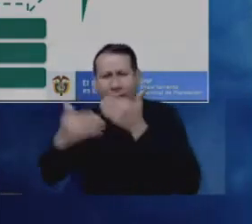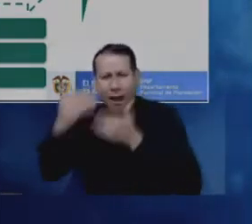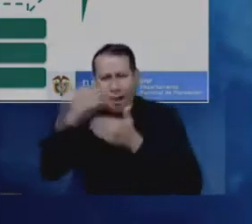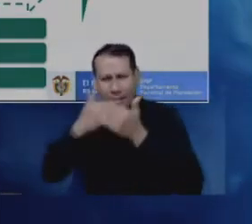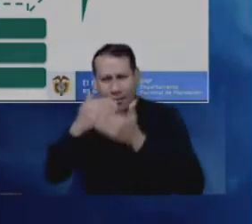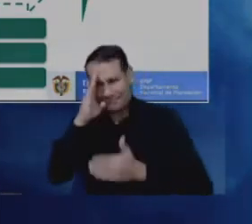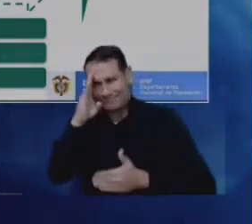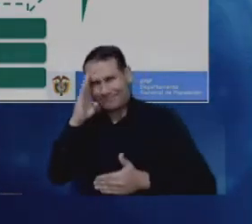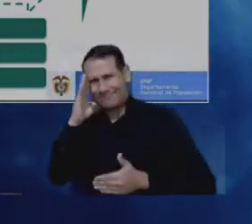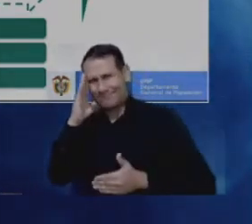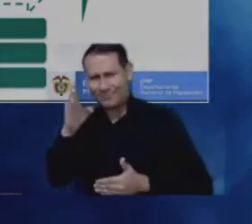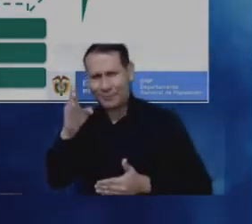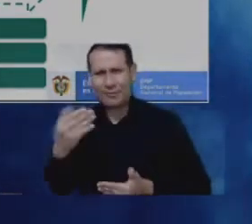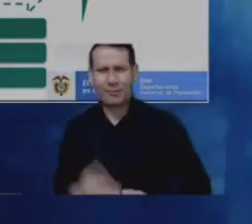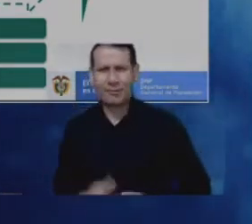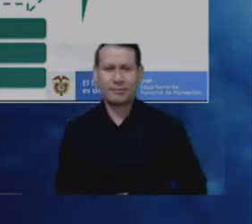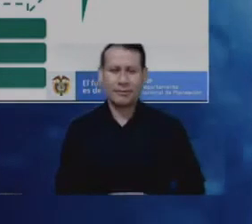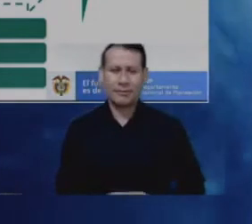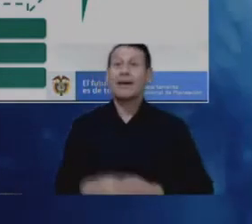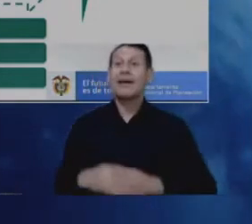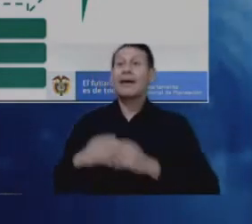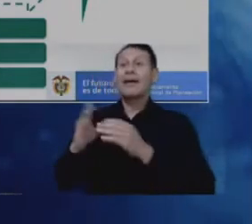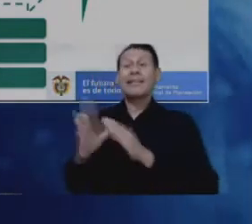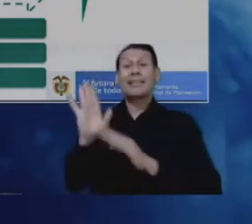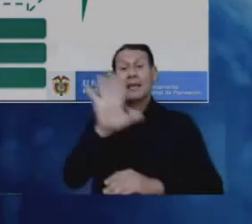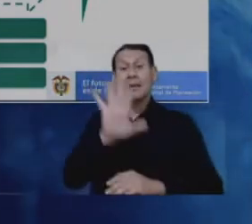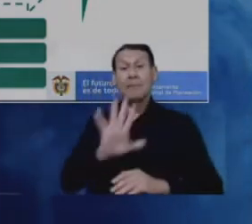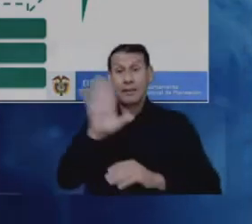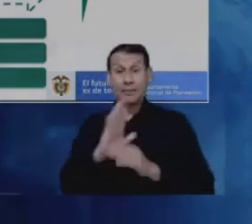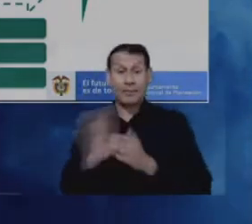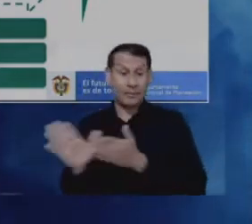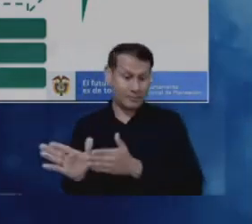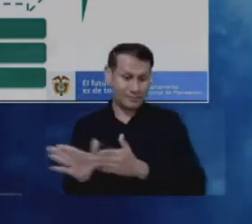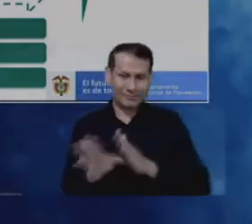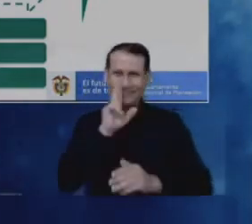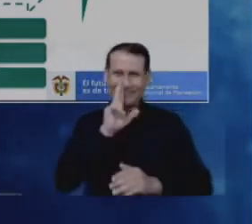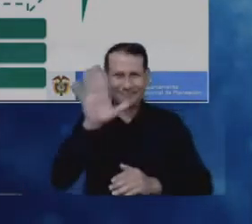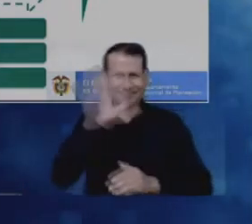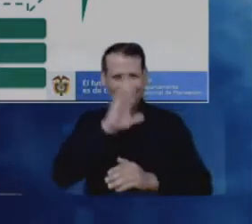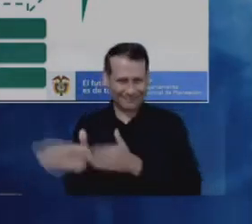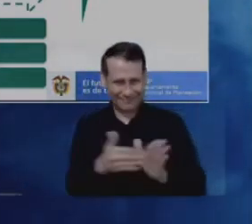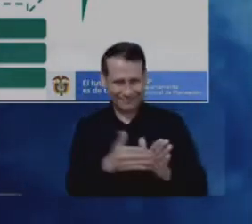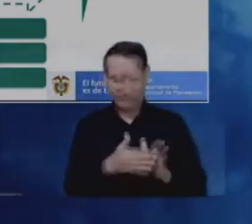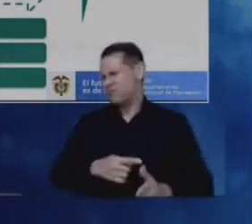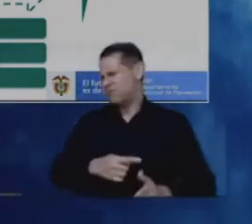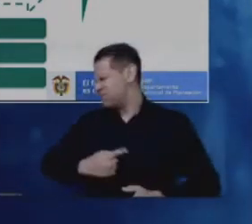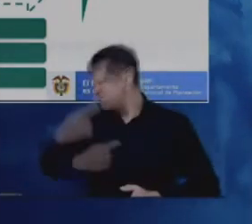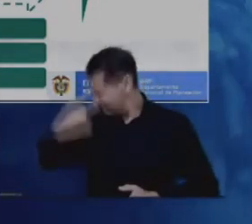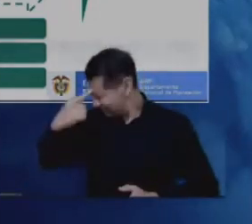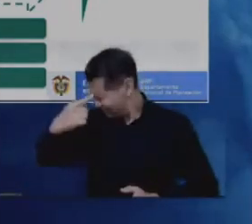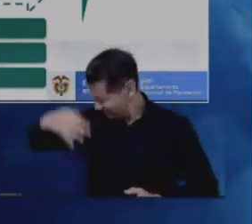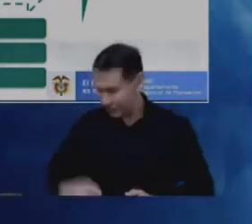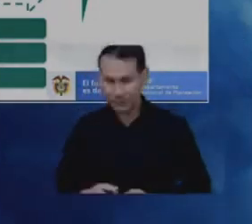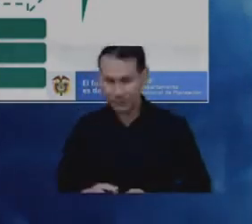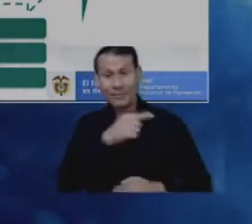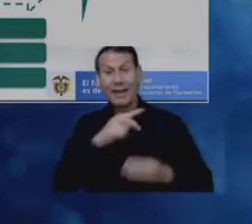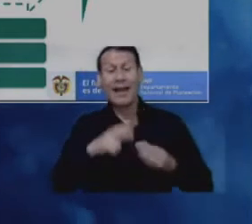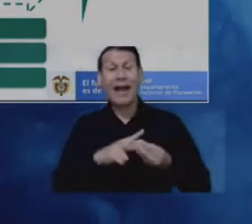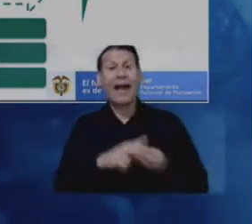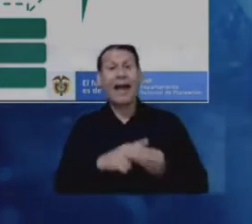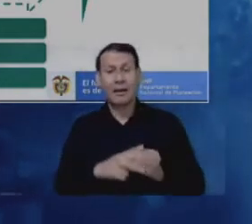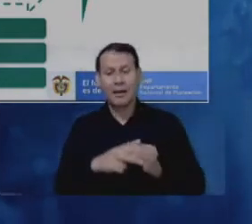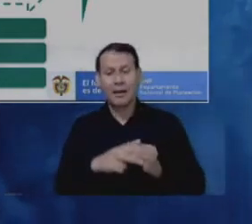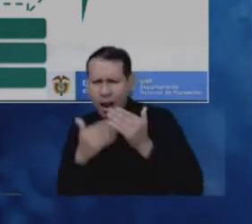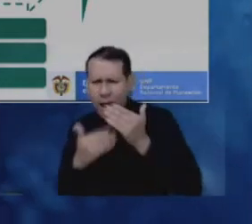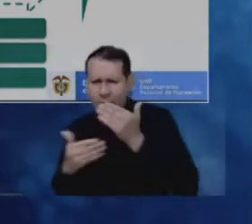el Departamento Nacional de Planeación, unos fieles creyentes de que todo lo que hagamos deberíamos utilizar estas herramientas como el análisis prospectivo para